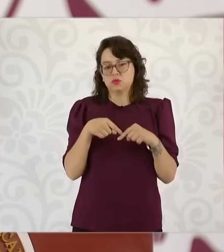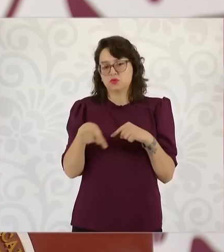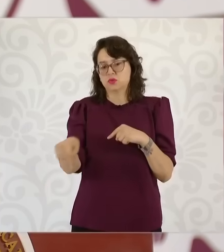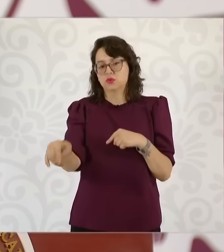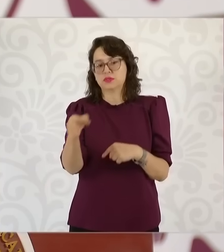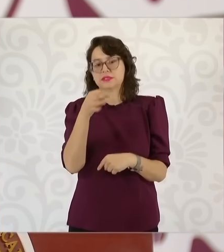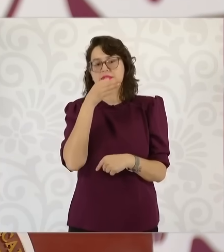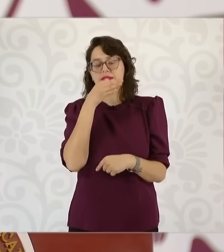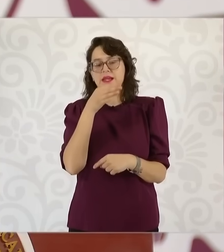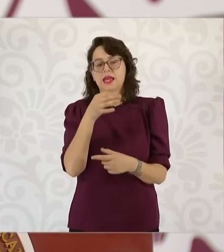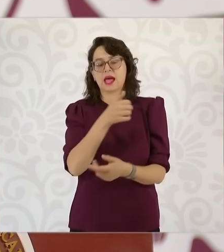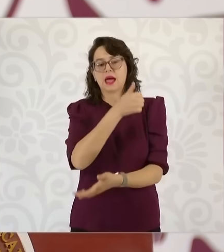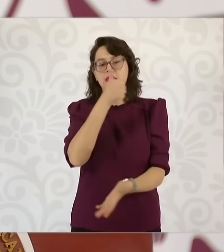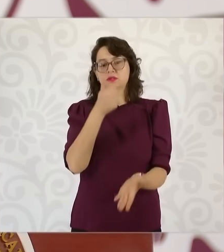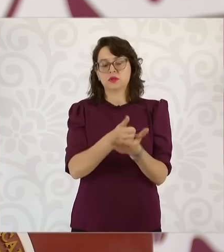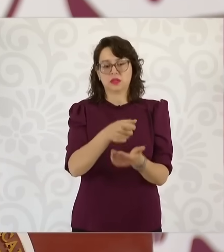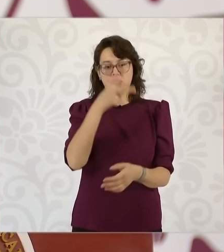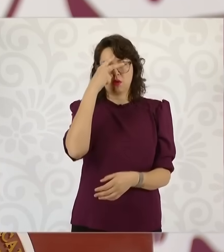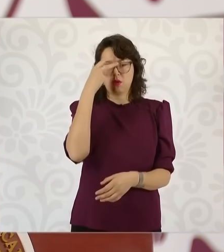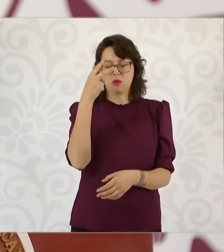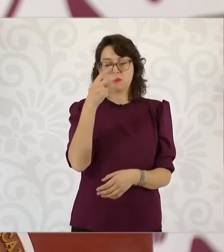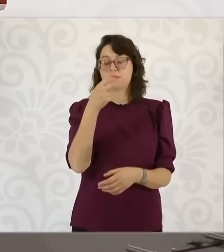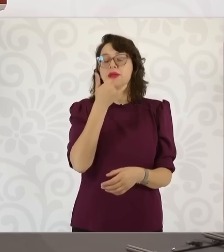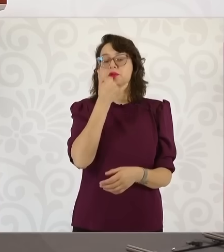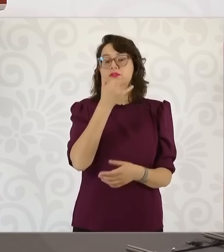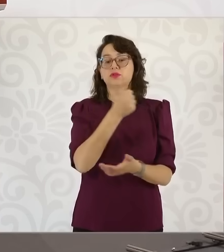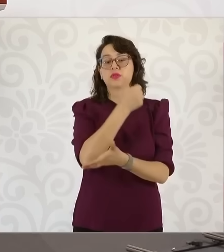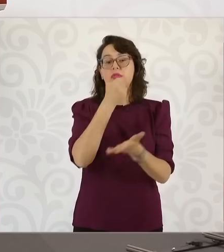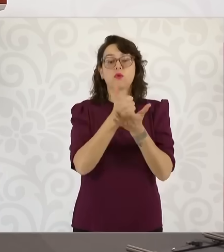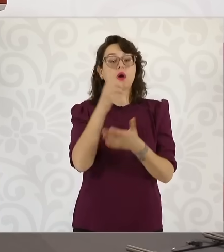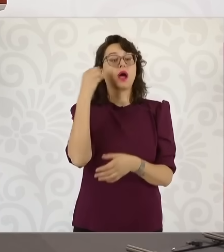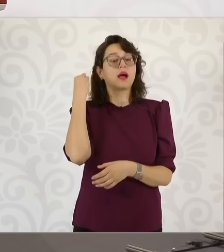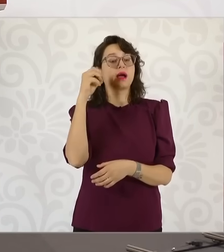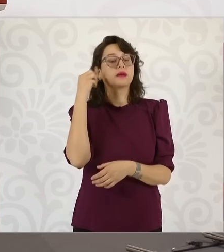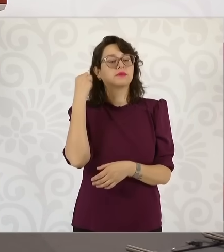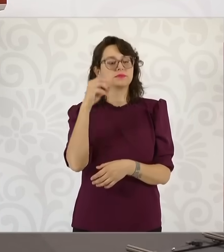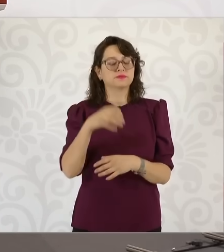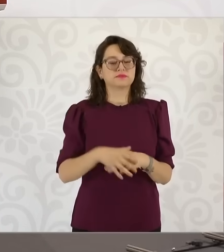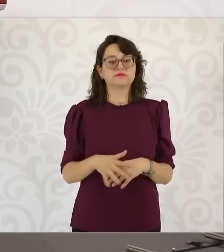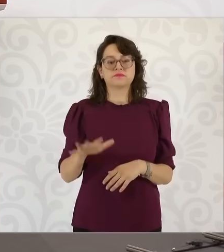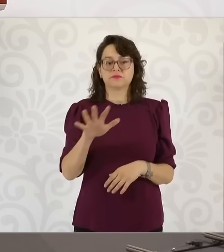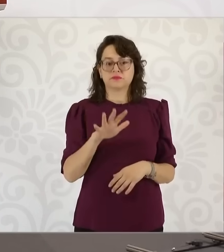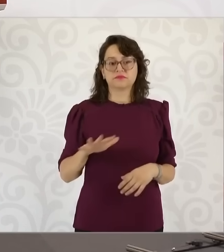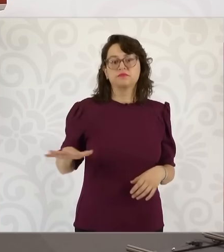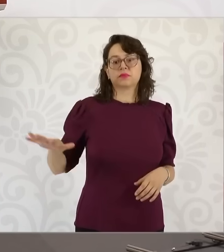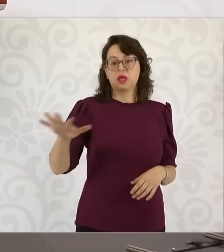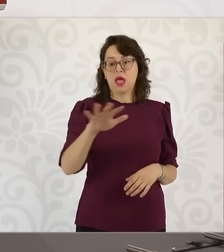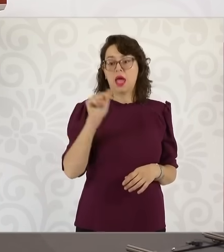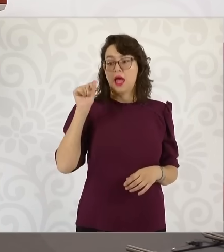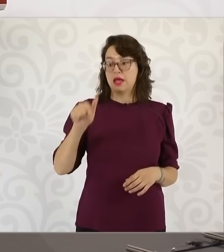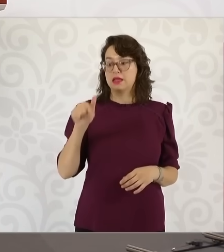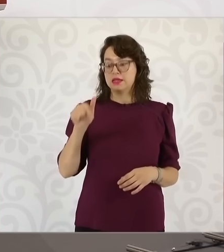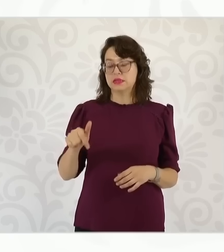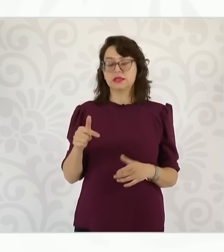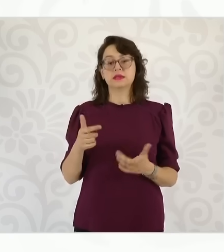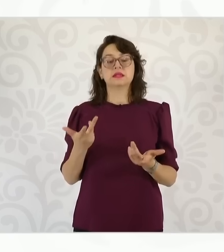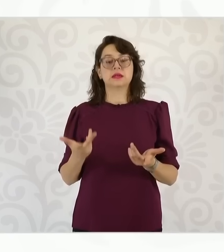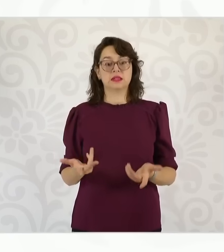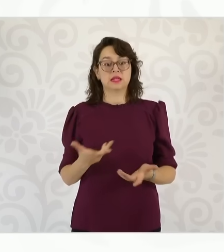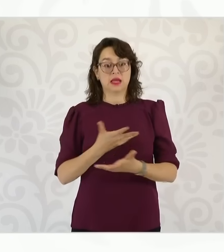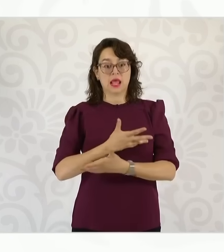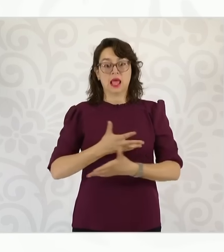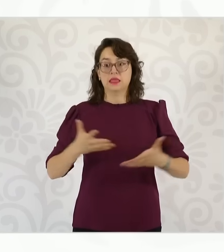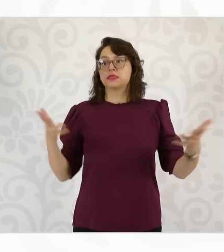con la ciudad de Oaxaca. Y está en una zona que va a ser una verdadera ciudad de la salud, porque